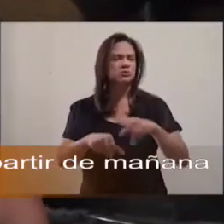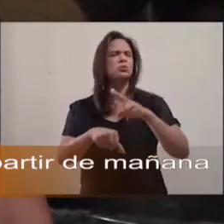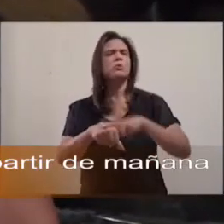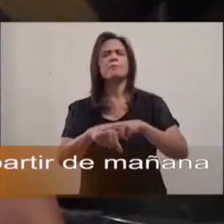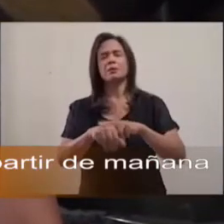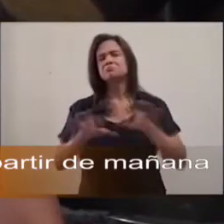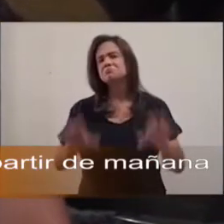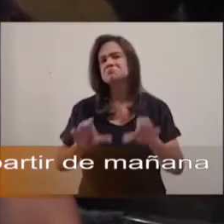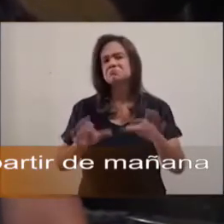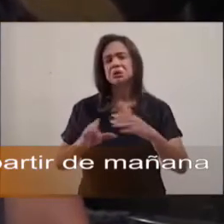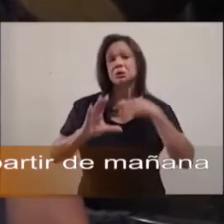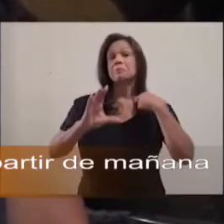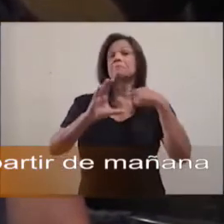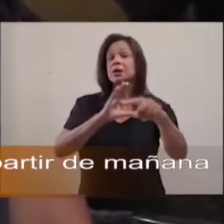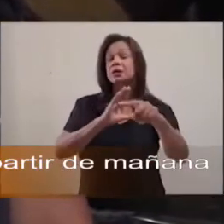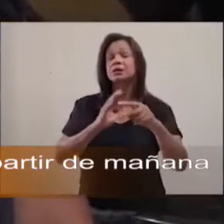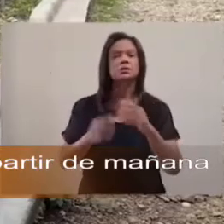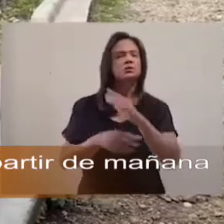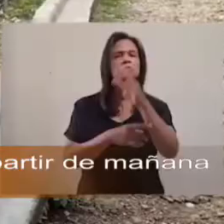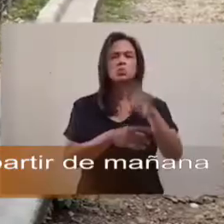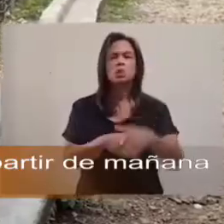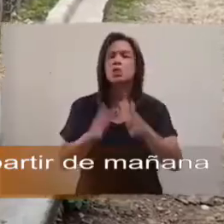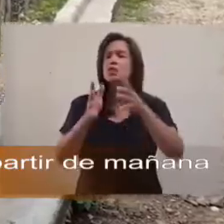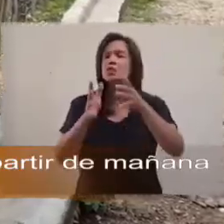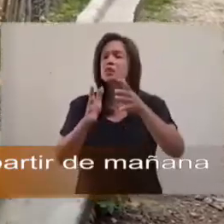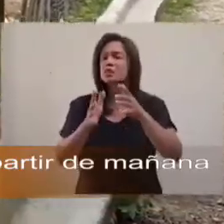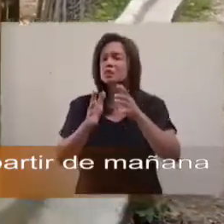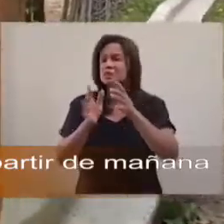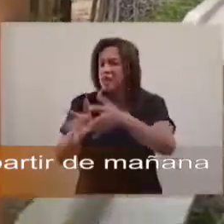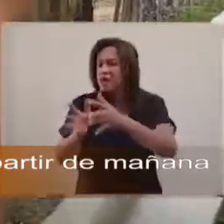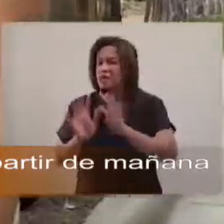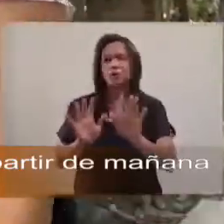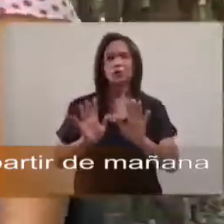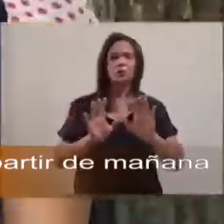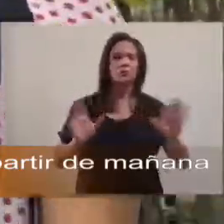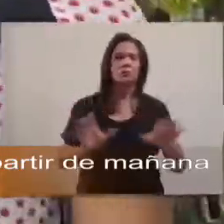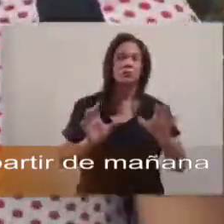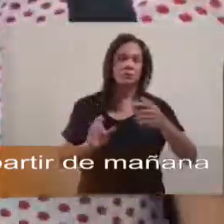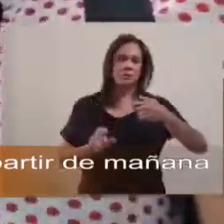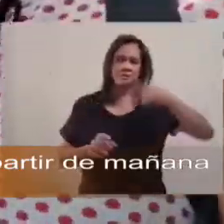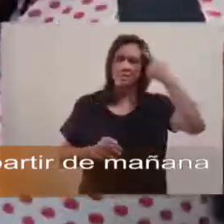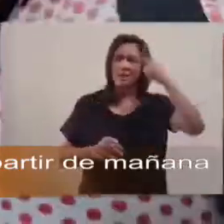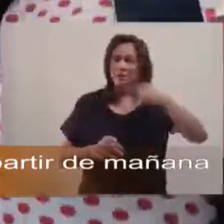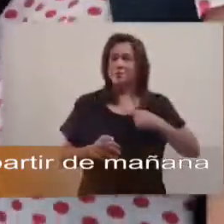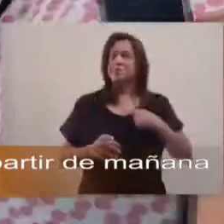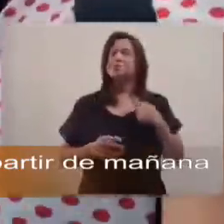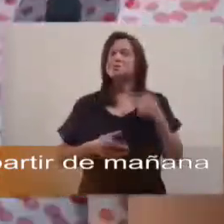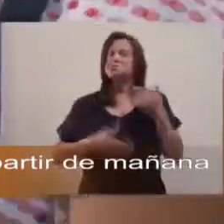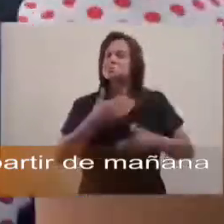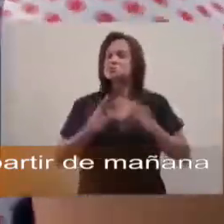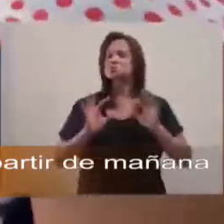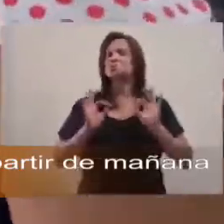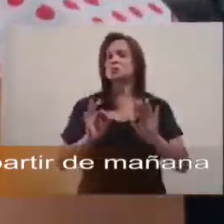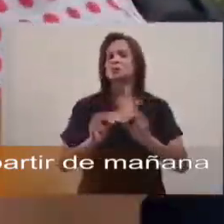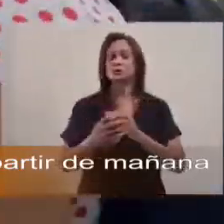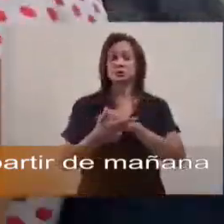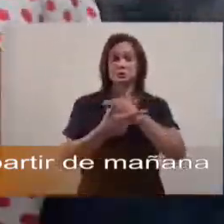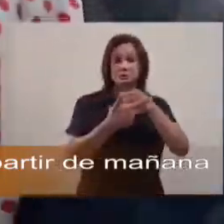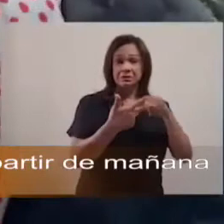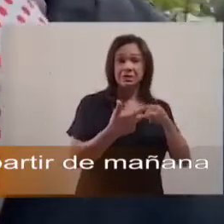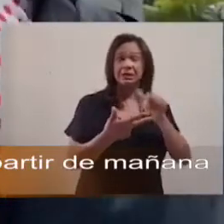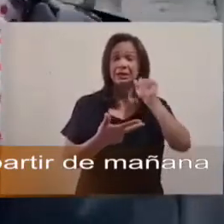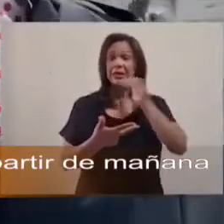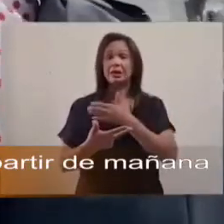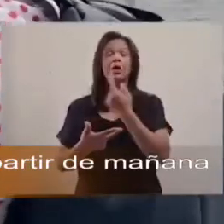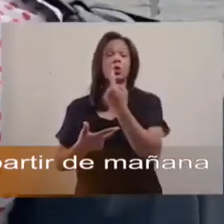ustedes que ya tenemos más un tiempo ya abierto sin presencial en 48 municipios. Y nadie ha hecho un reportaje de la cantidad de